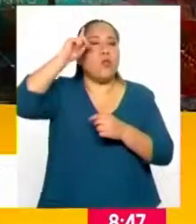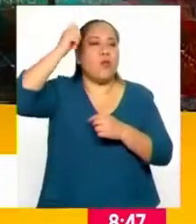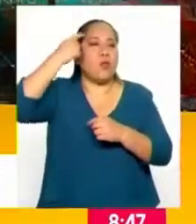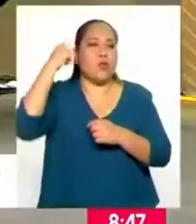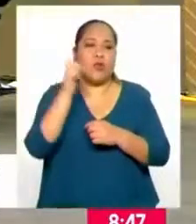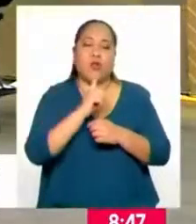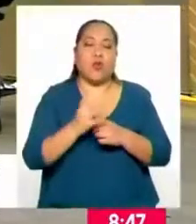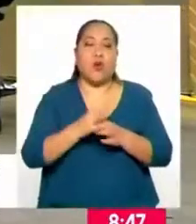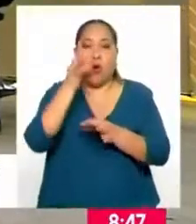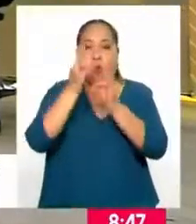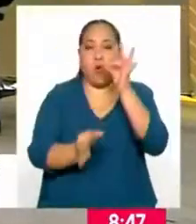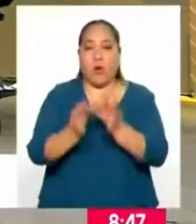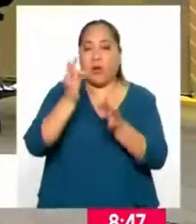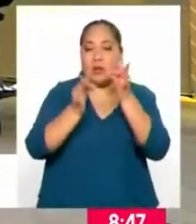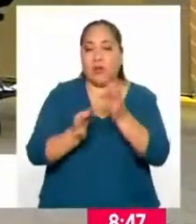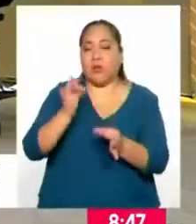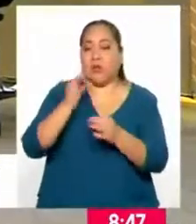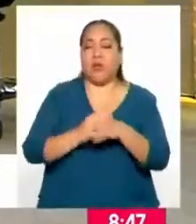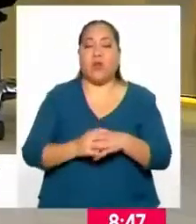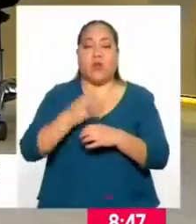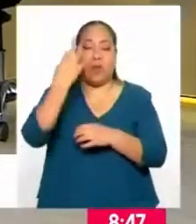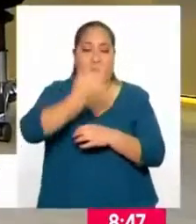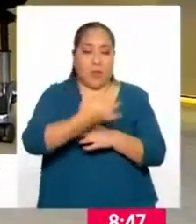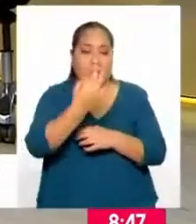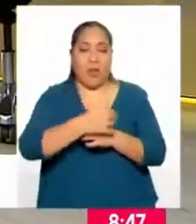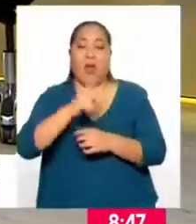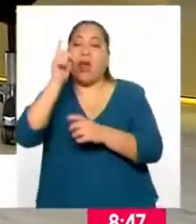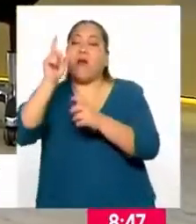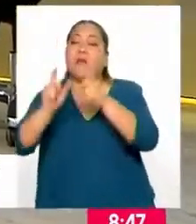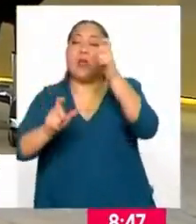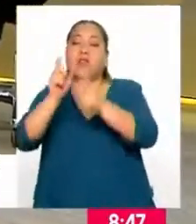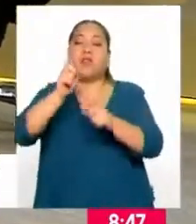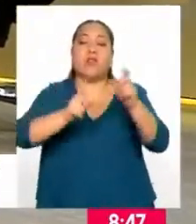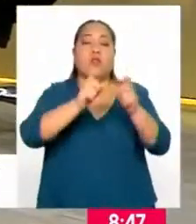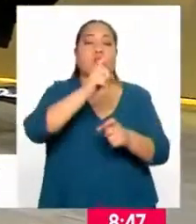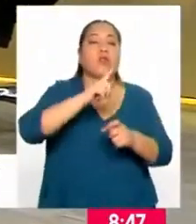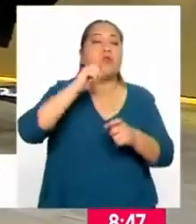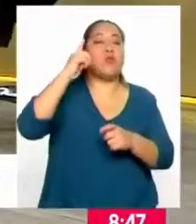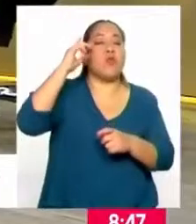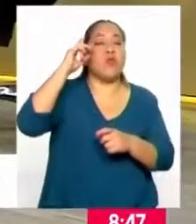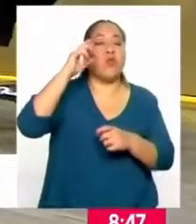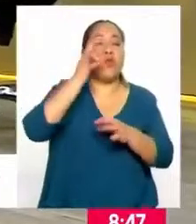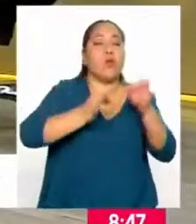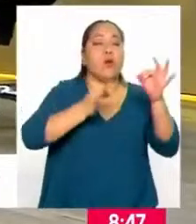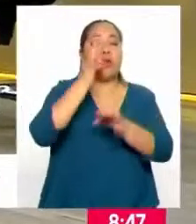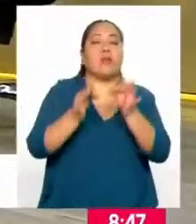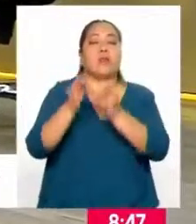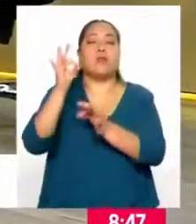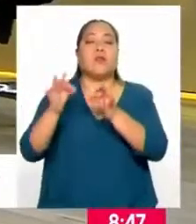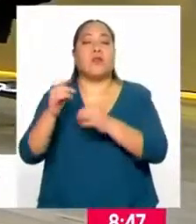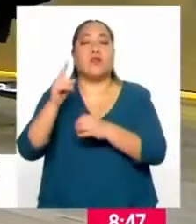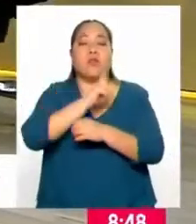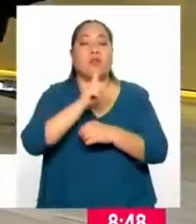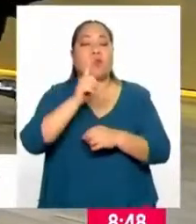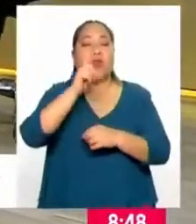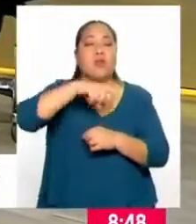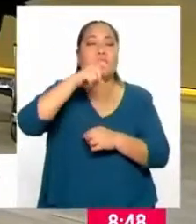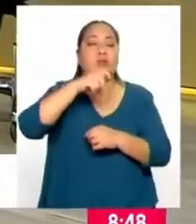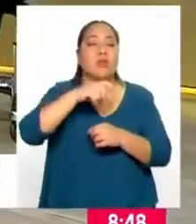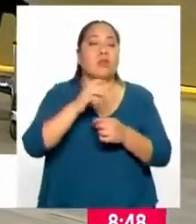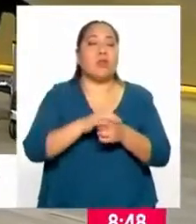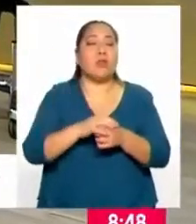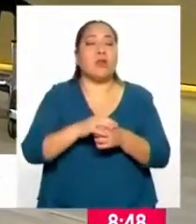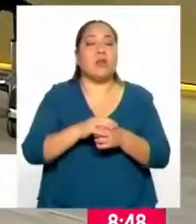no un juicio ante un fuero judicial. Por lo tanto, no necesariamente es obligatorio presentar todos